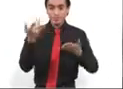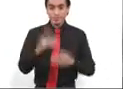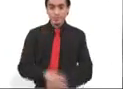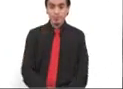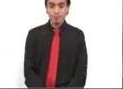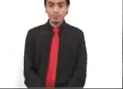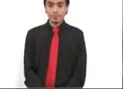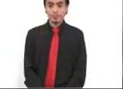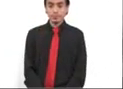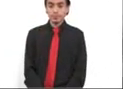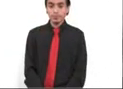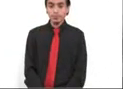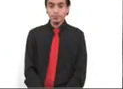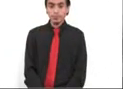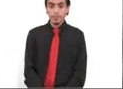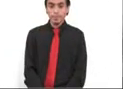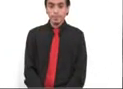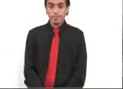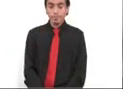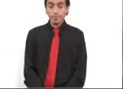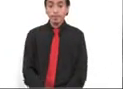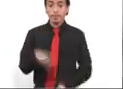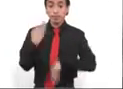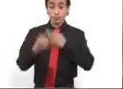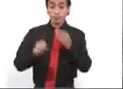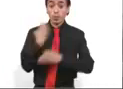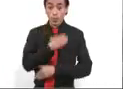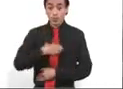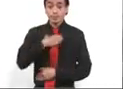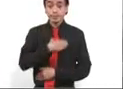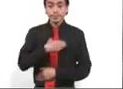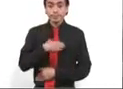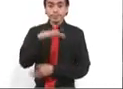trabajo. Pues estamos muy contentos porque